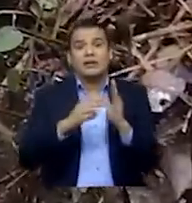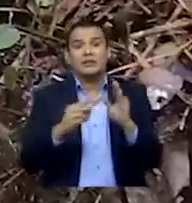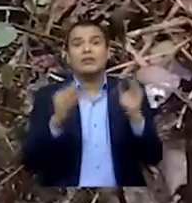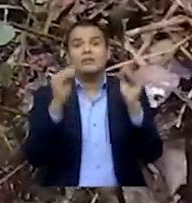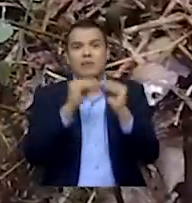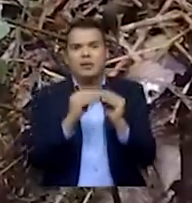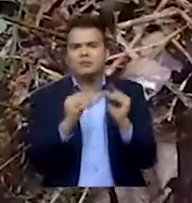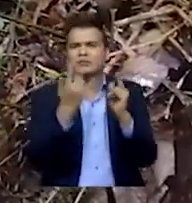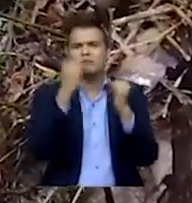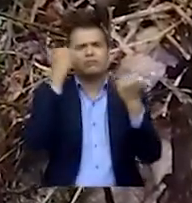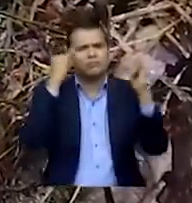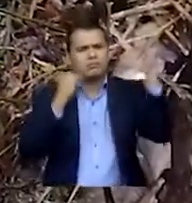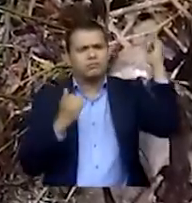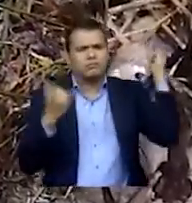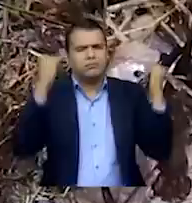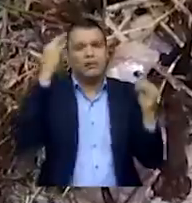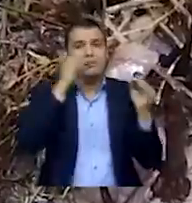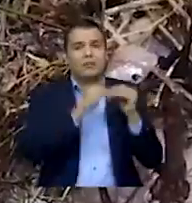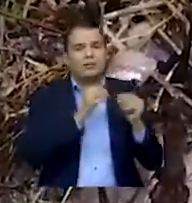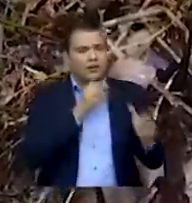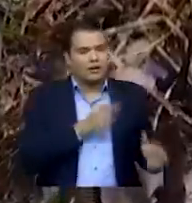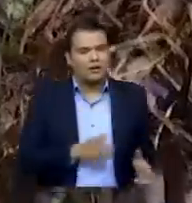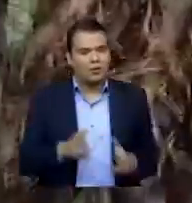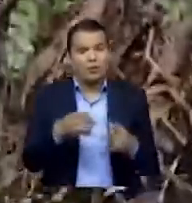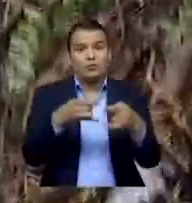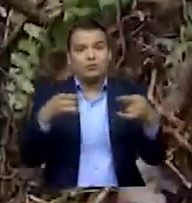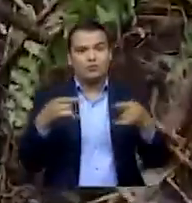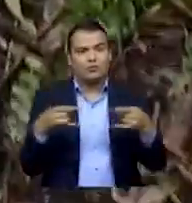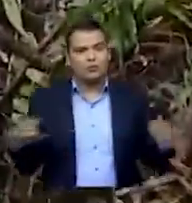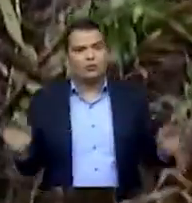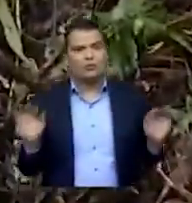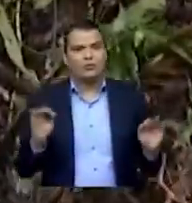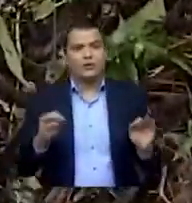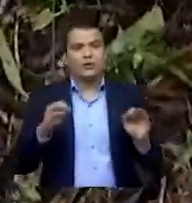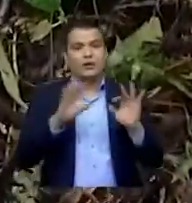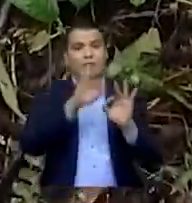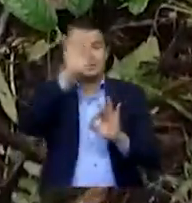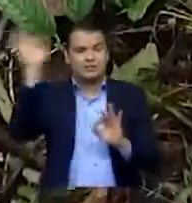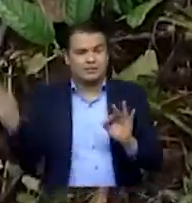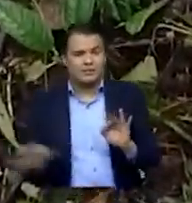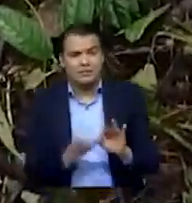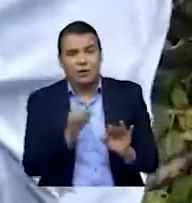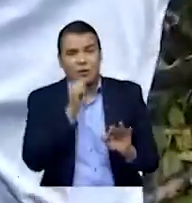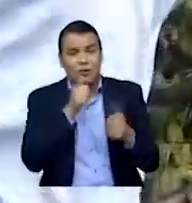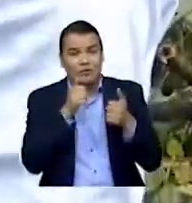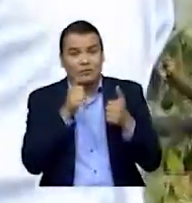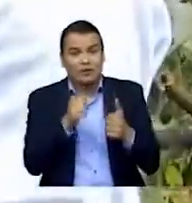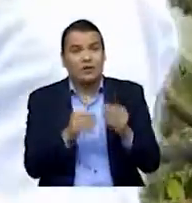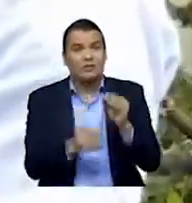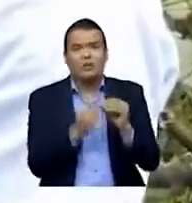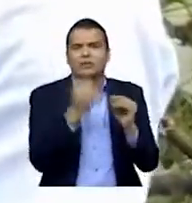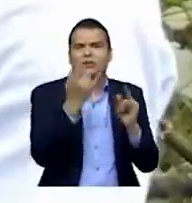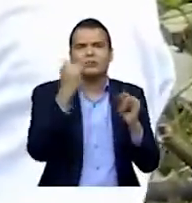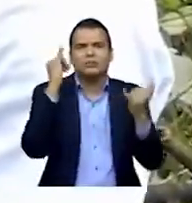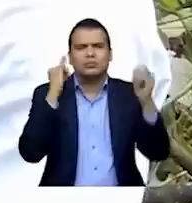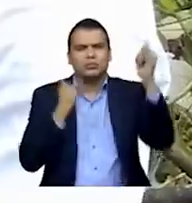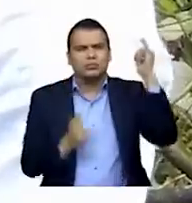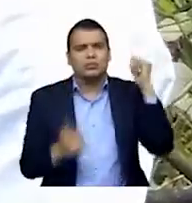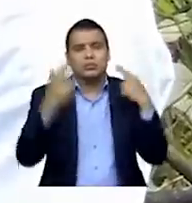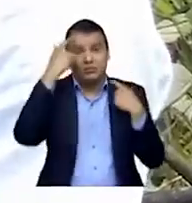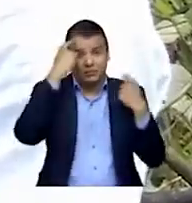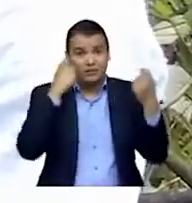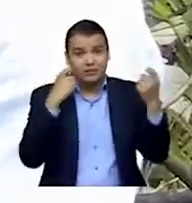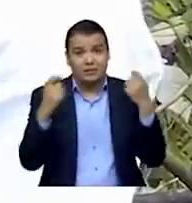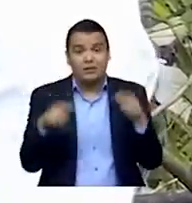sino la conservación de las cuencas hidrográficas del agua los bosques las franjas forestales protectoras y ecosistemas estrategias